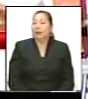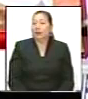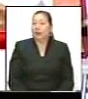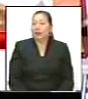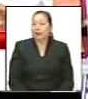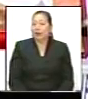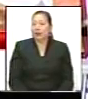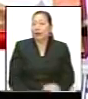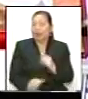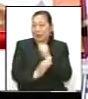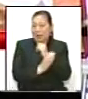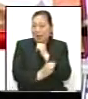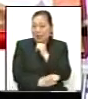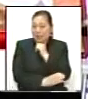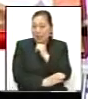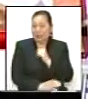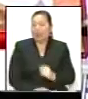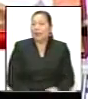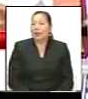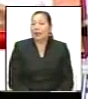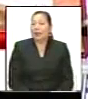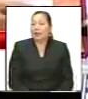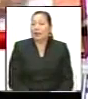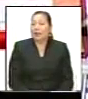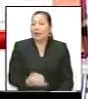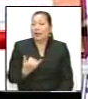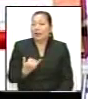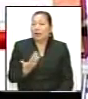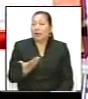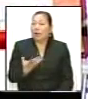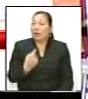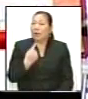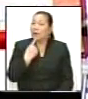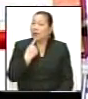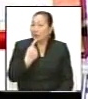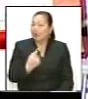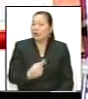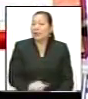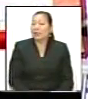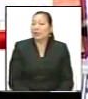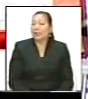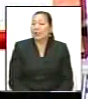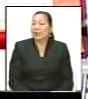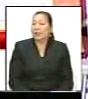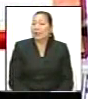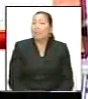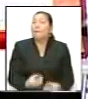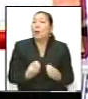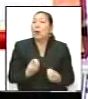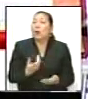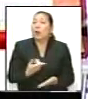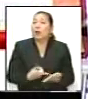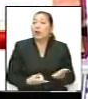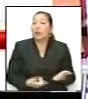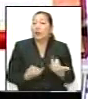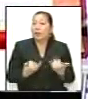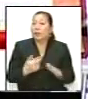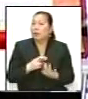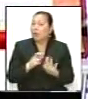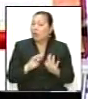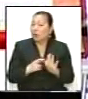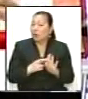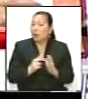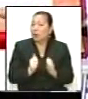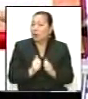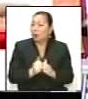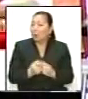provincia de Cañete, departamento de Lima. Es aquí donde quisiera saber, señor Chuy, ¿por qué, a pesar de que este proyecto contaba